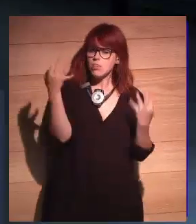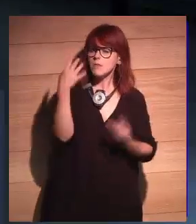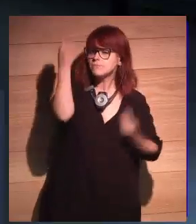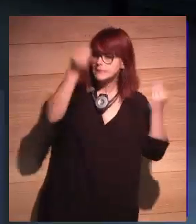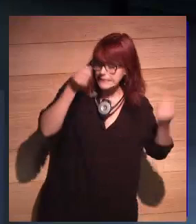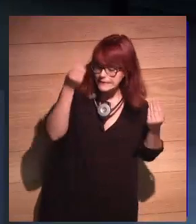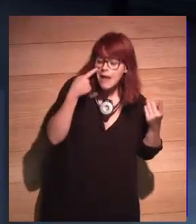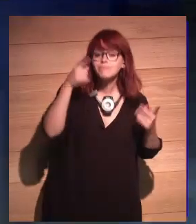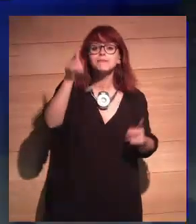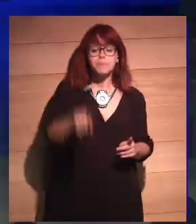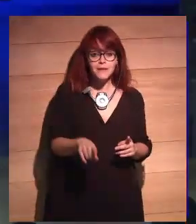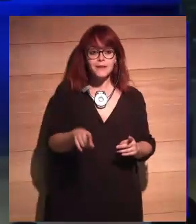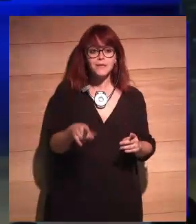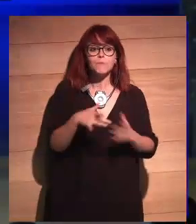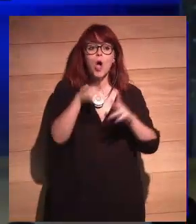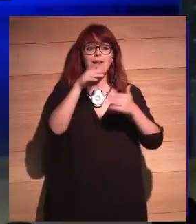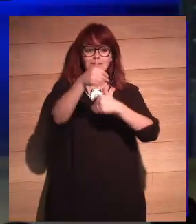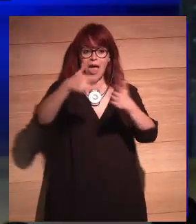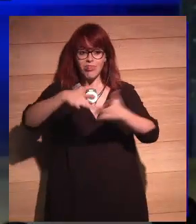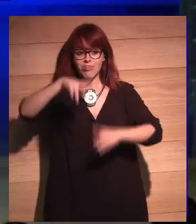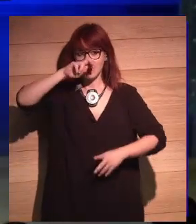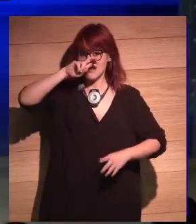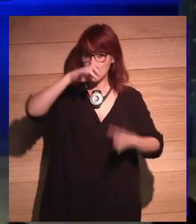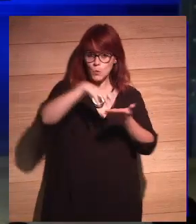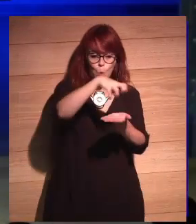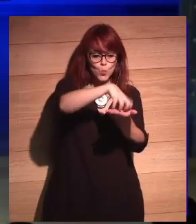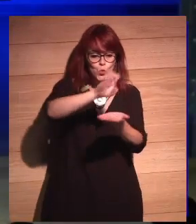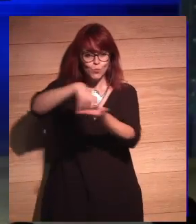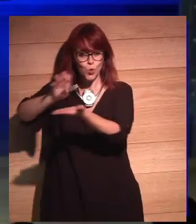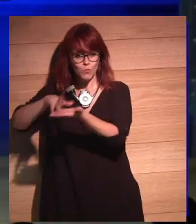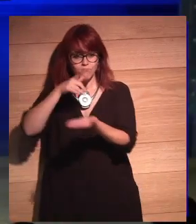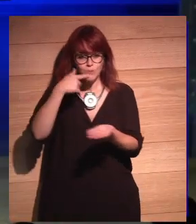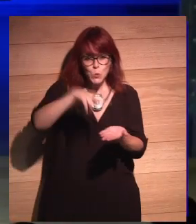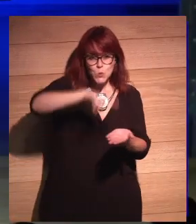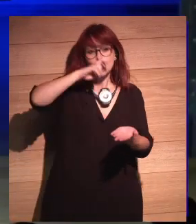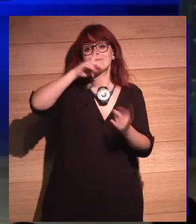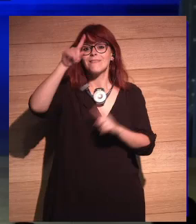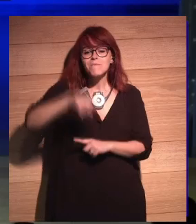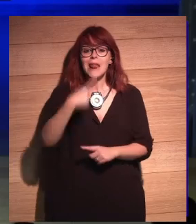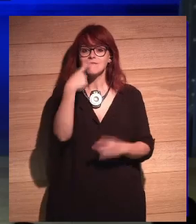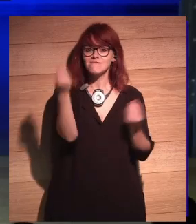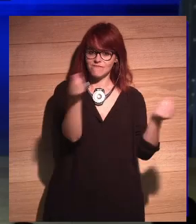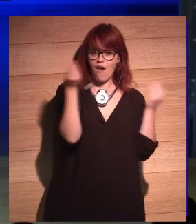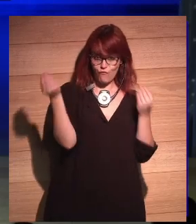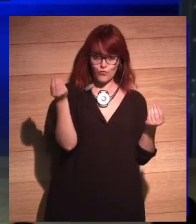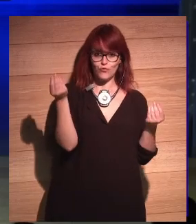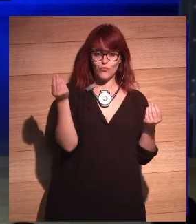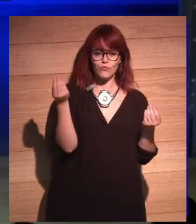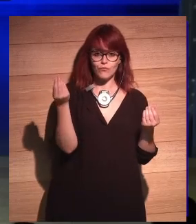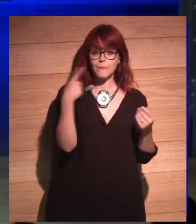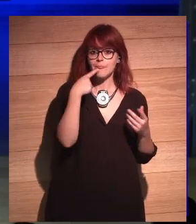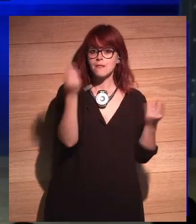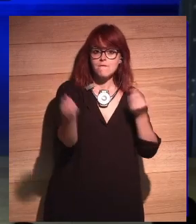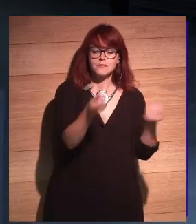pensar. Y en el caso, por ejemplo, de las cajitas de fragancias, pues también se están empezando a controlar de una forma mejor. El gusto, por ejemplo.